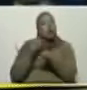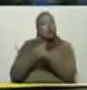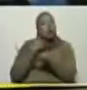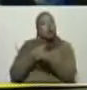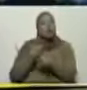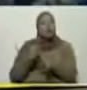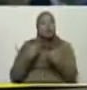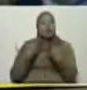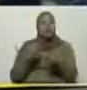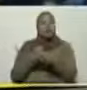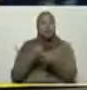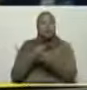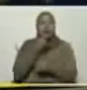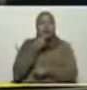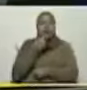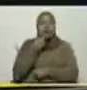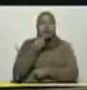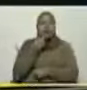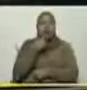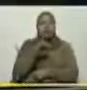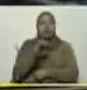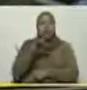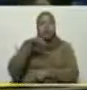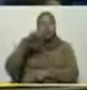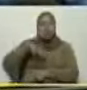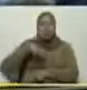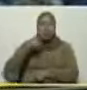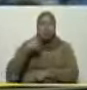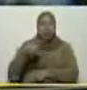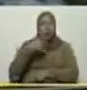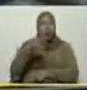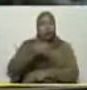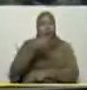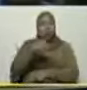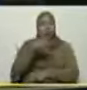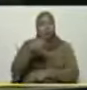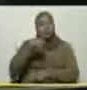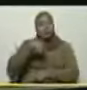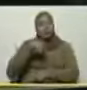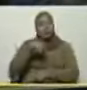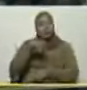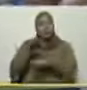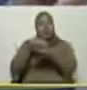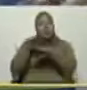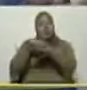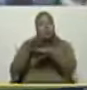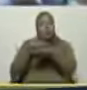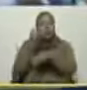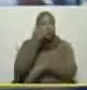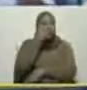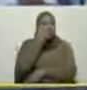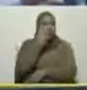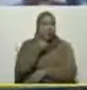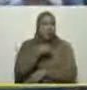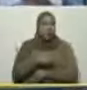lo han recibido con bastante cariño en esta tarde de este jueves en la ciudad de